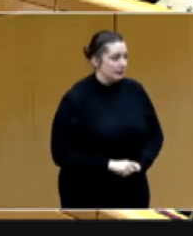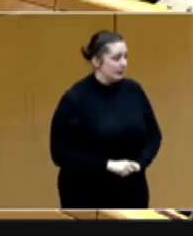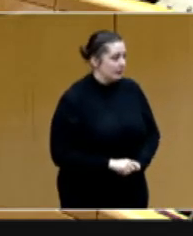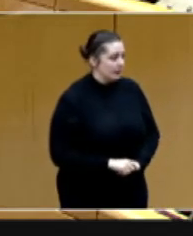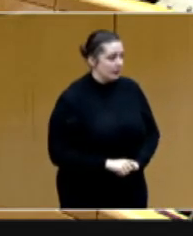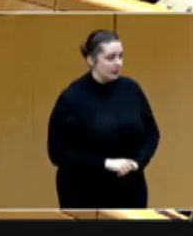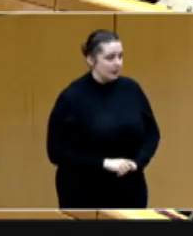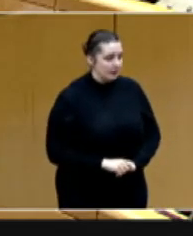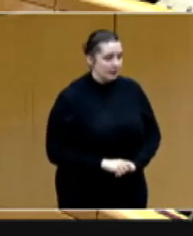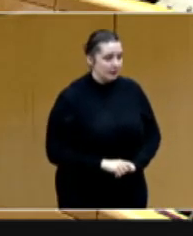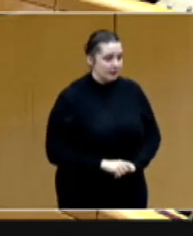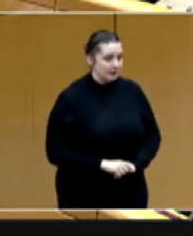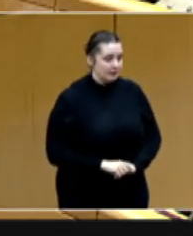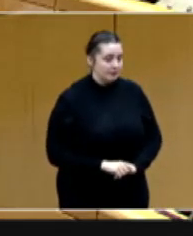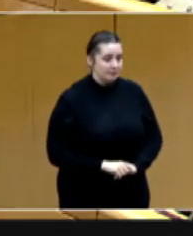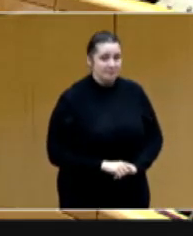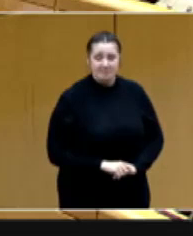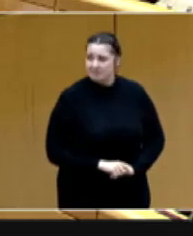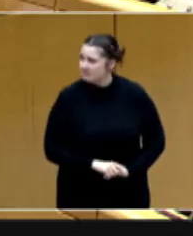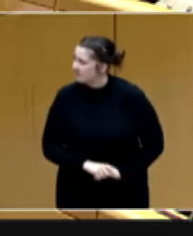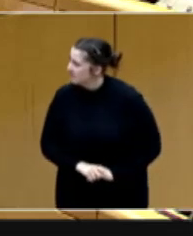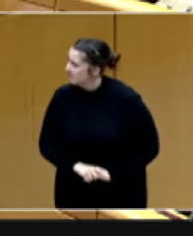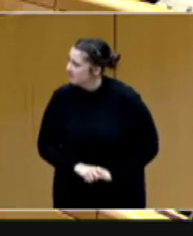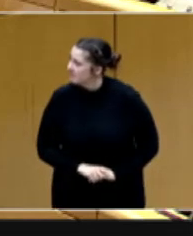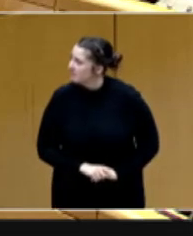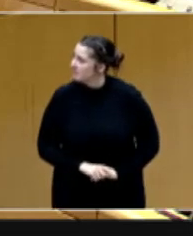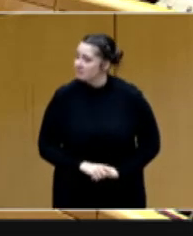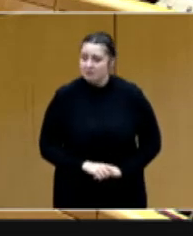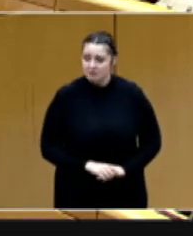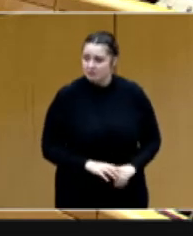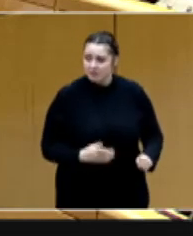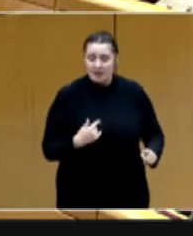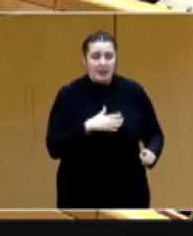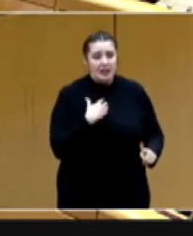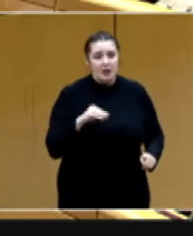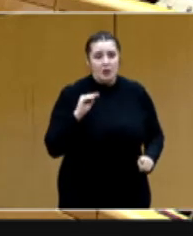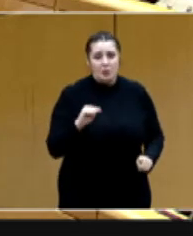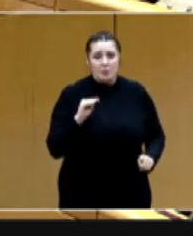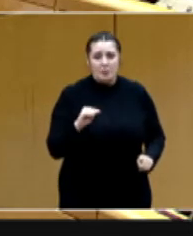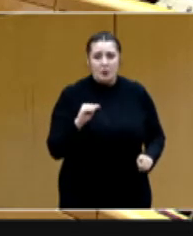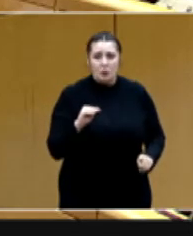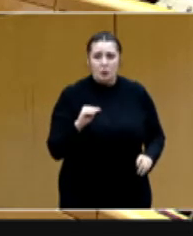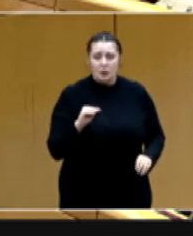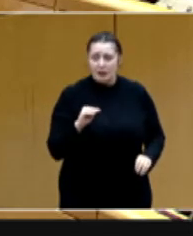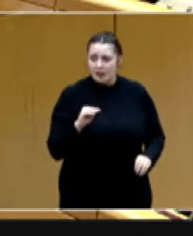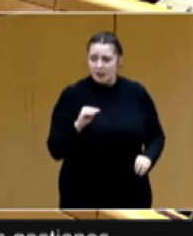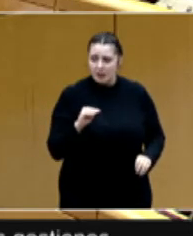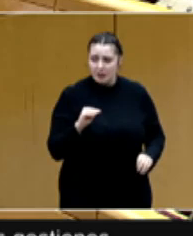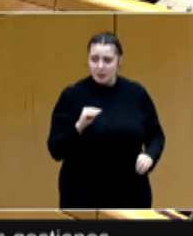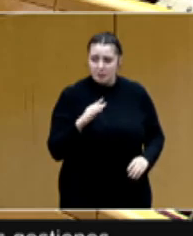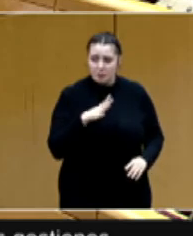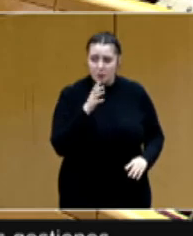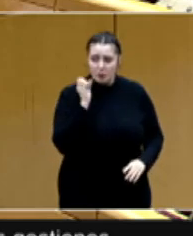pero bueno al margen de esta cuestión voy a intentar no incurrir en una paradoja sería que una pregunta tenga más duración que una ponencia